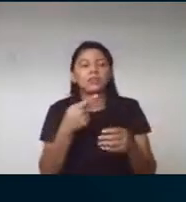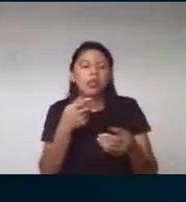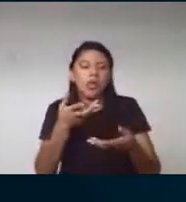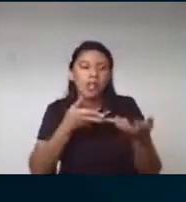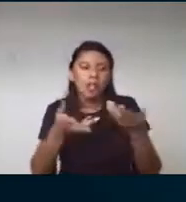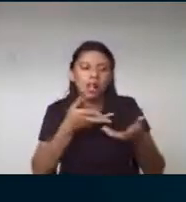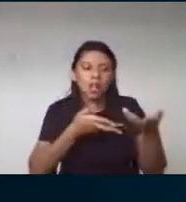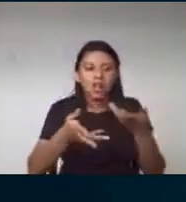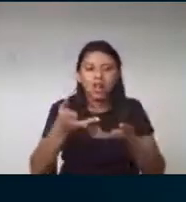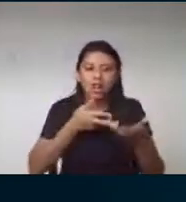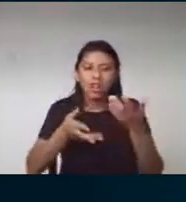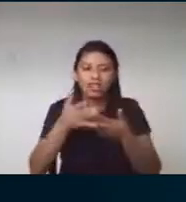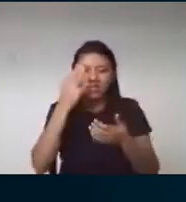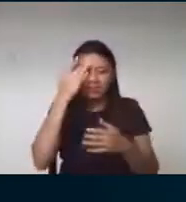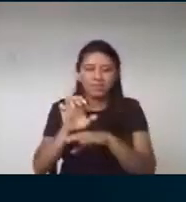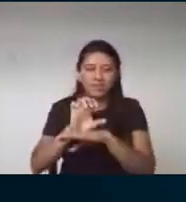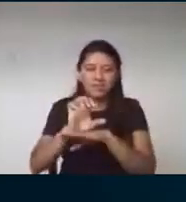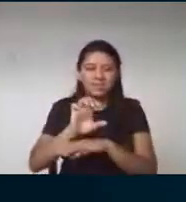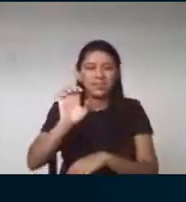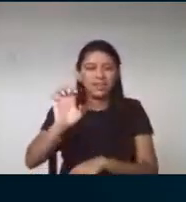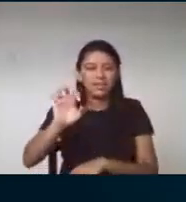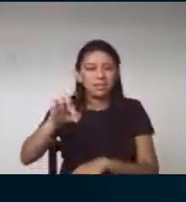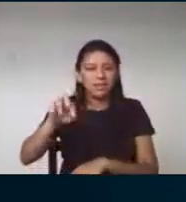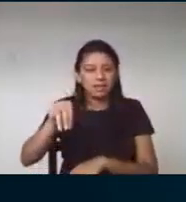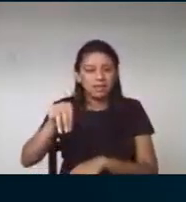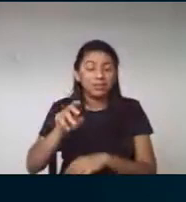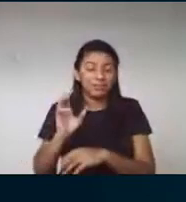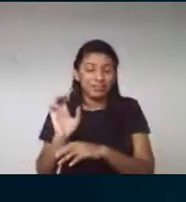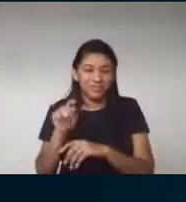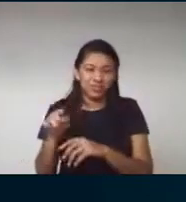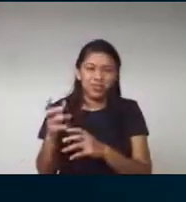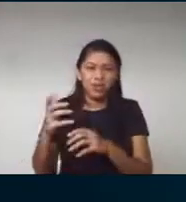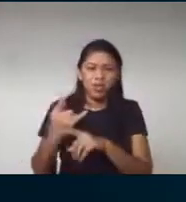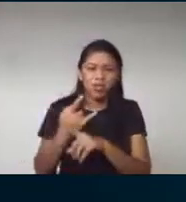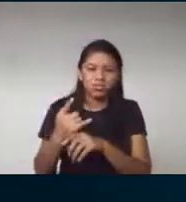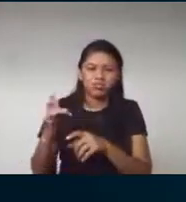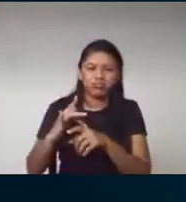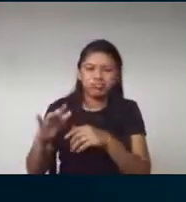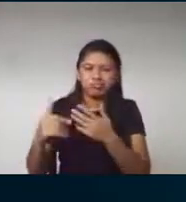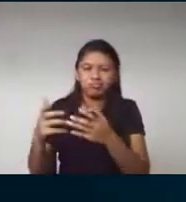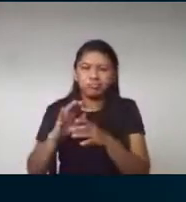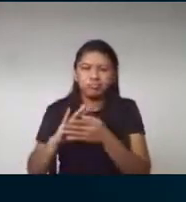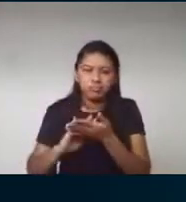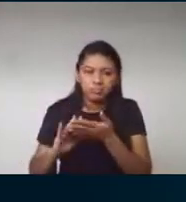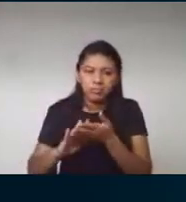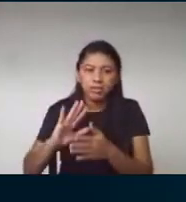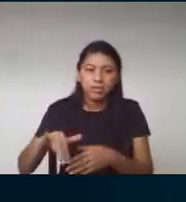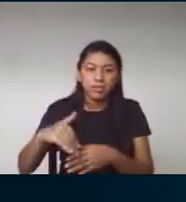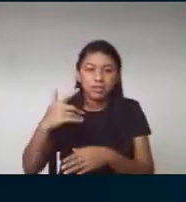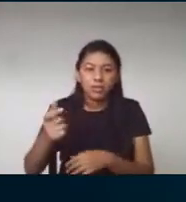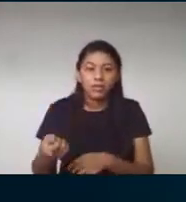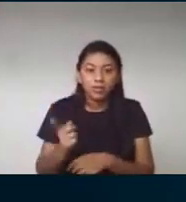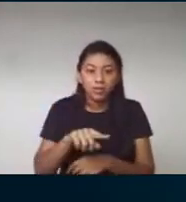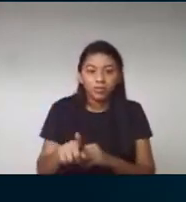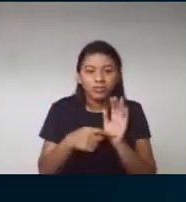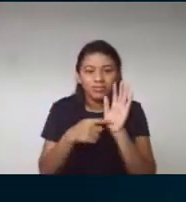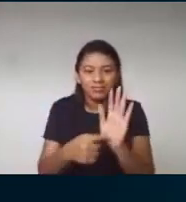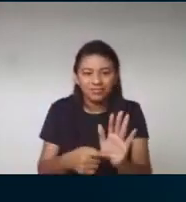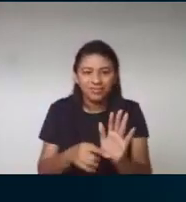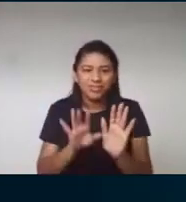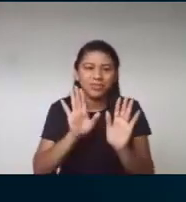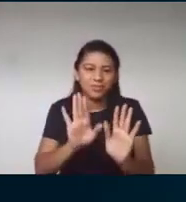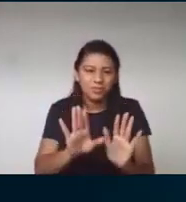estudio que es la modernización de la planta manantiales en la ciudad de Medellín, y concluiremos con una sesión de preguntas.